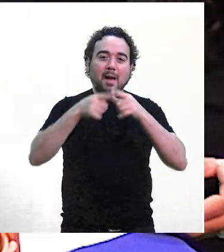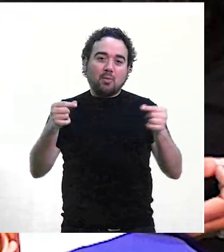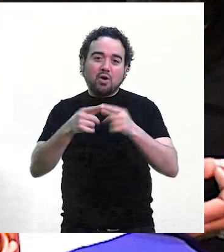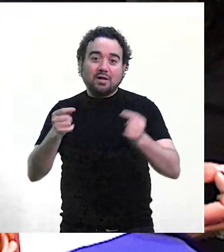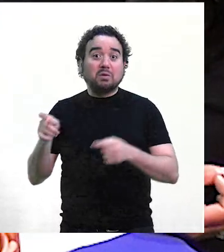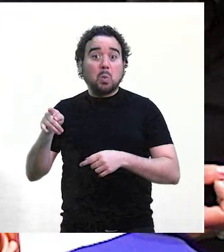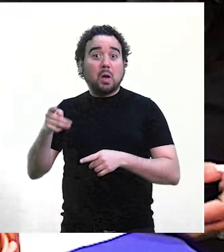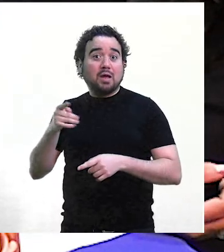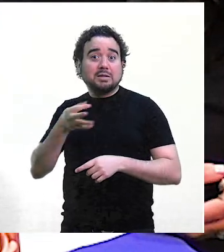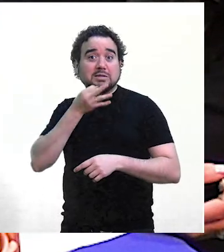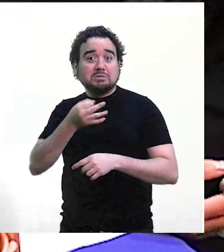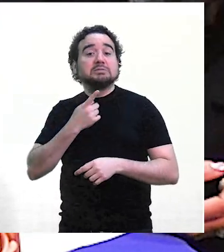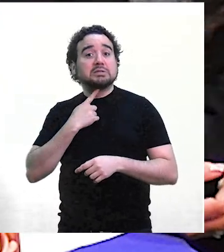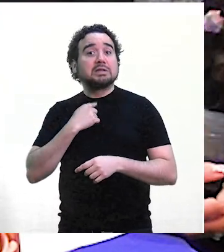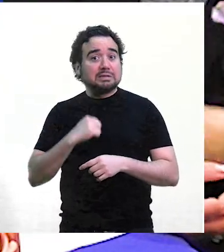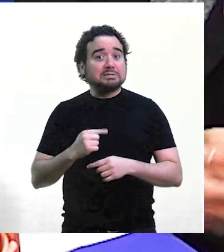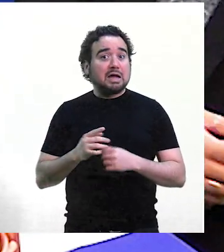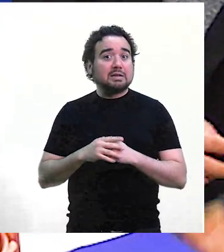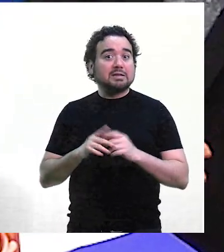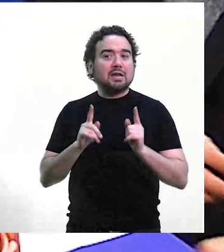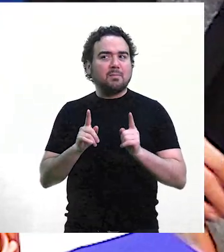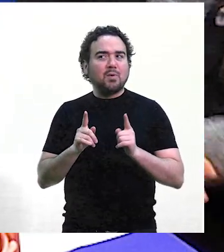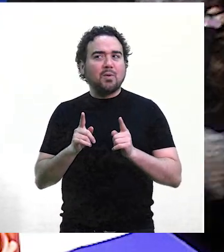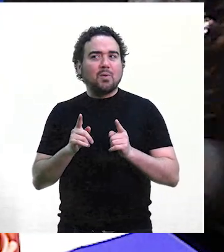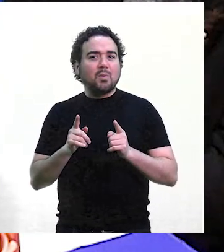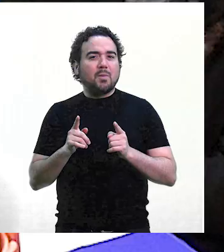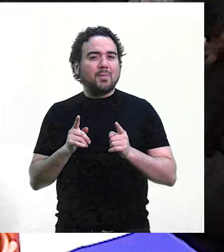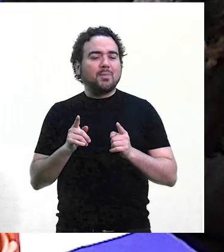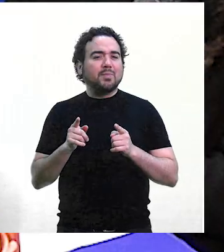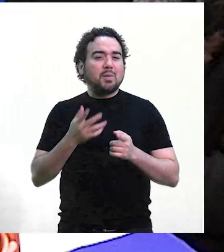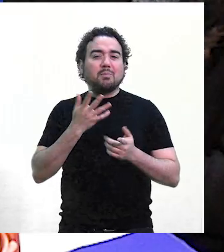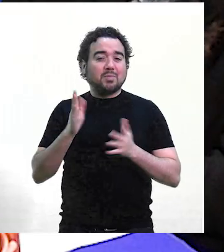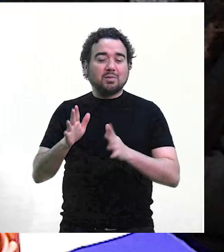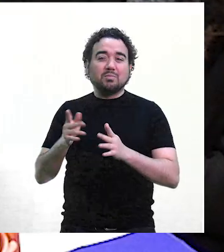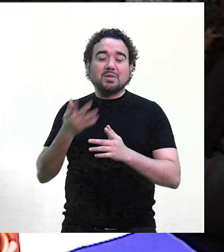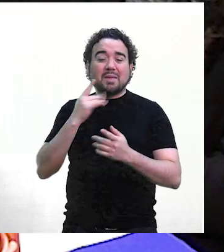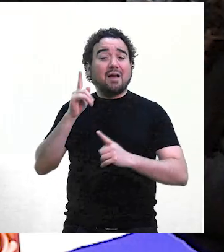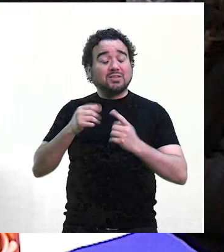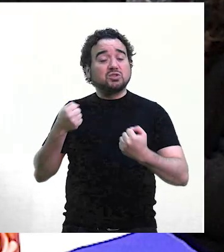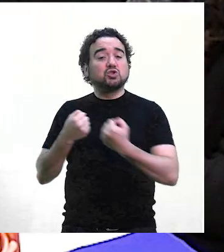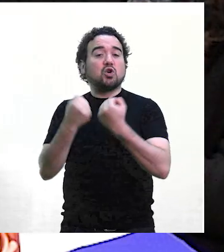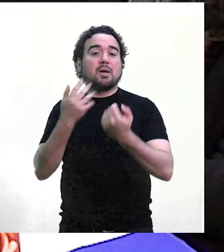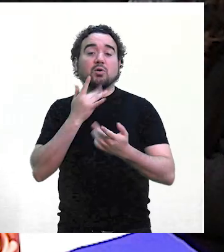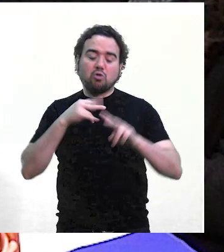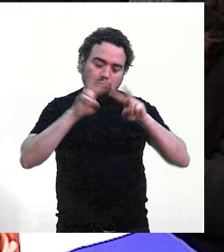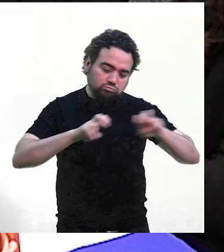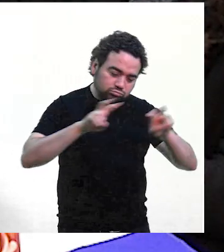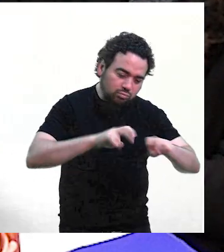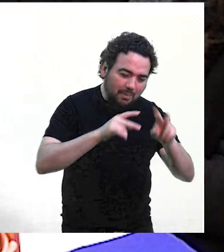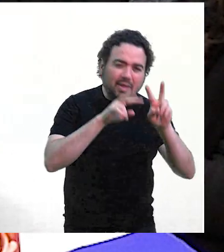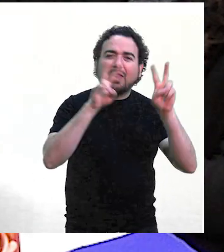japonesa, que como decía Laís es muy interesante, hasta un poco contraproducente en ese sentido, porque yo